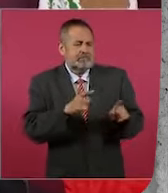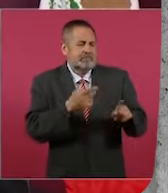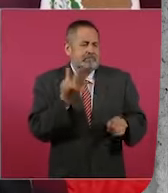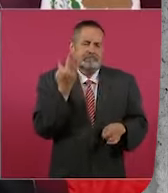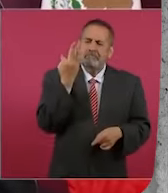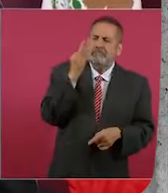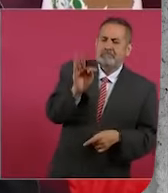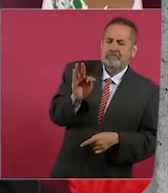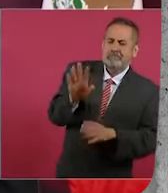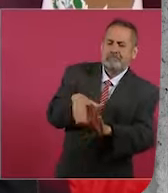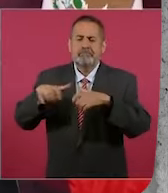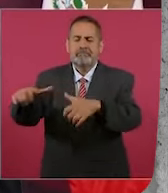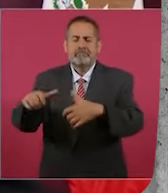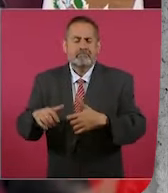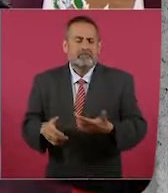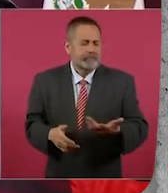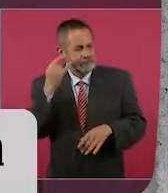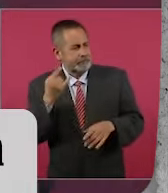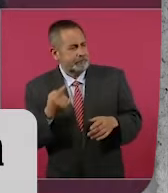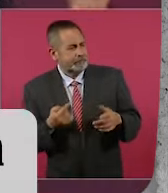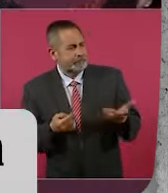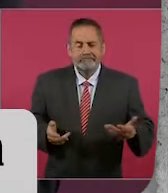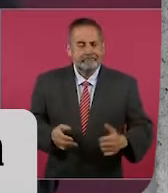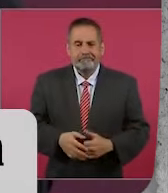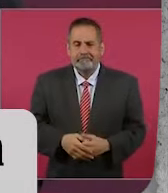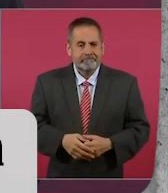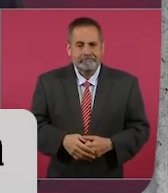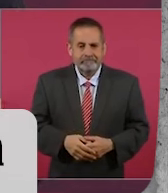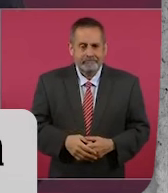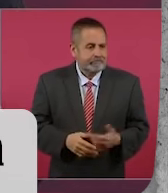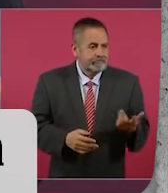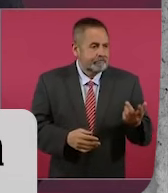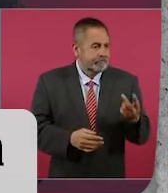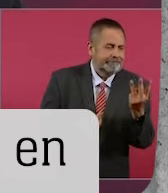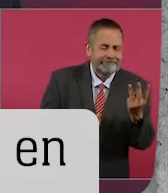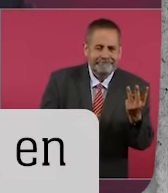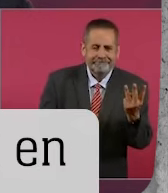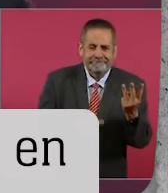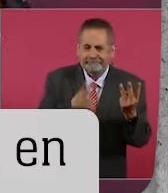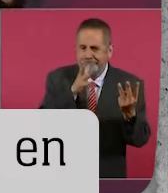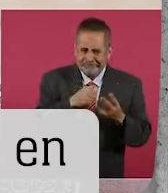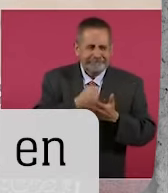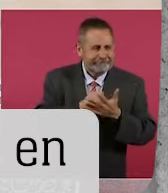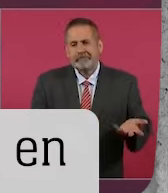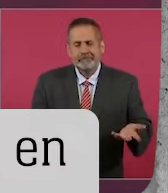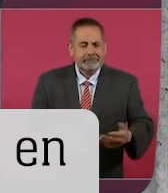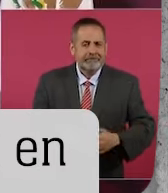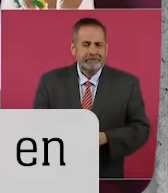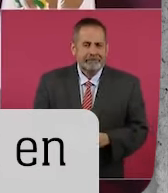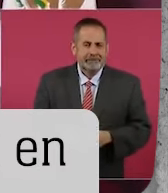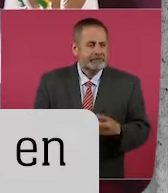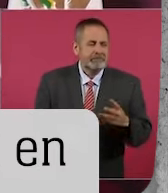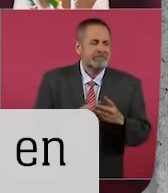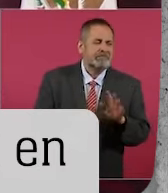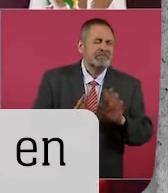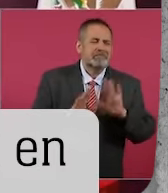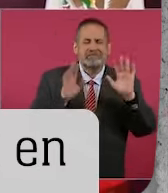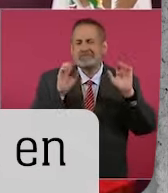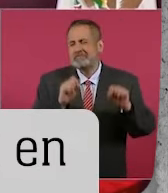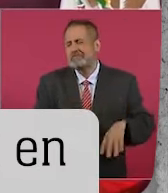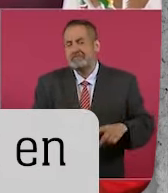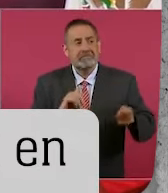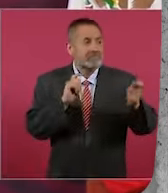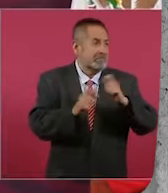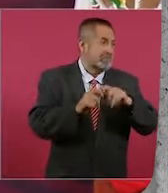al pueblo. Y entonces ya no tuve ninguna posibilidad, ni ellos se interesaron en llevar a